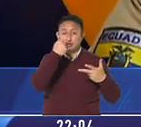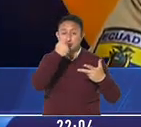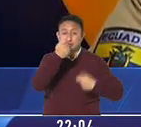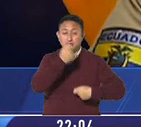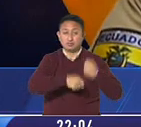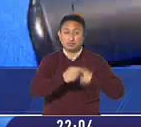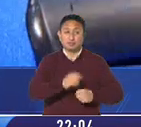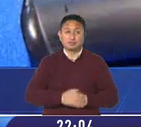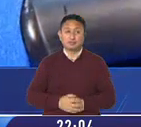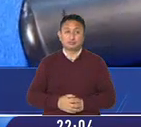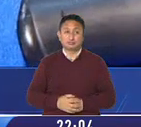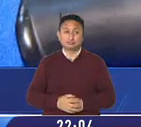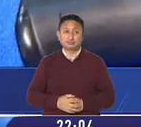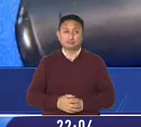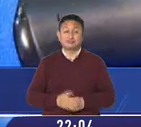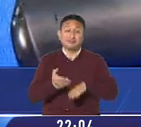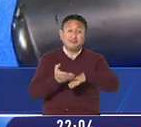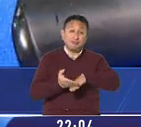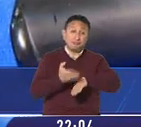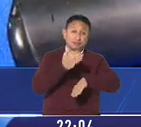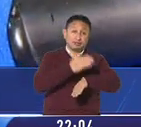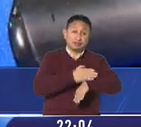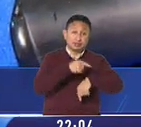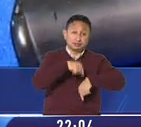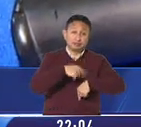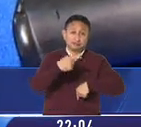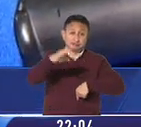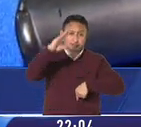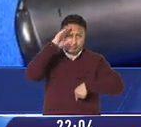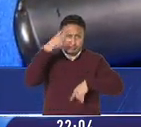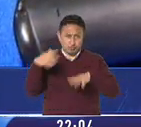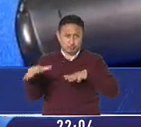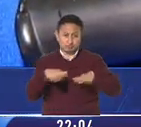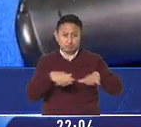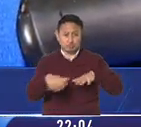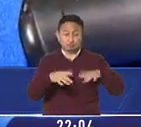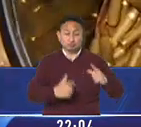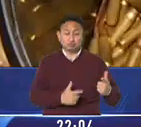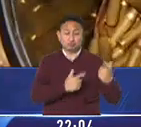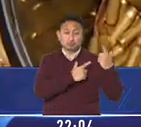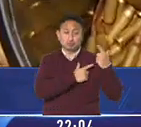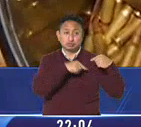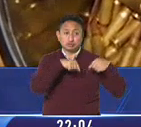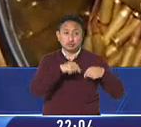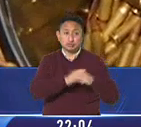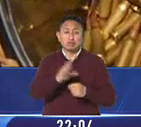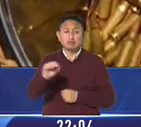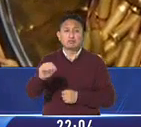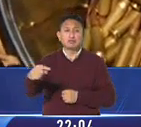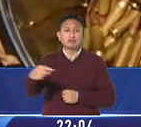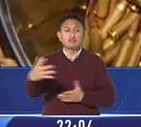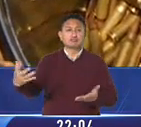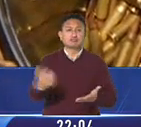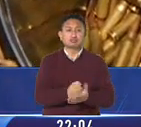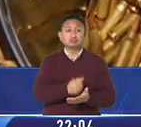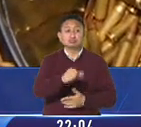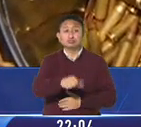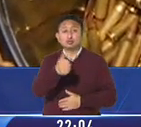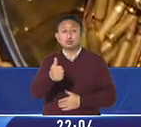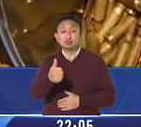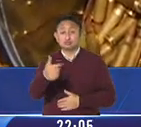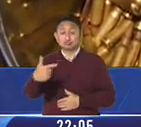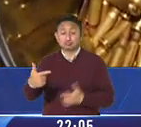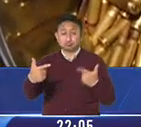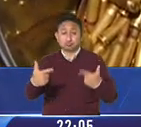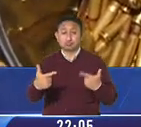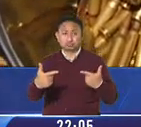de drogas ilícitas. Minutos antes, mediante operativo coordinado con las Fuerzas Armadas, se reportó el decomiso de otras armas de